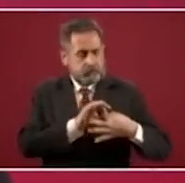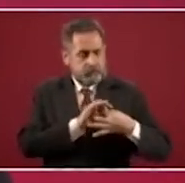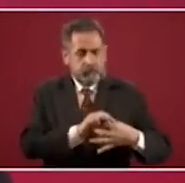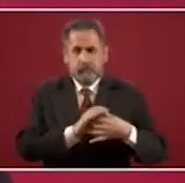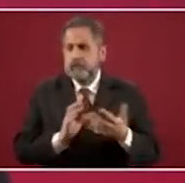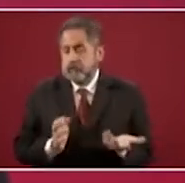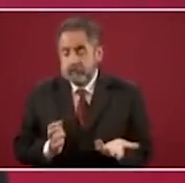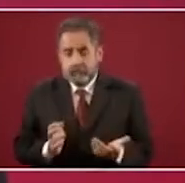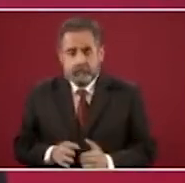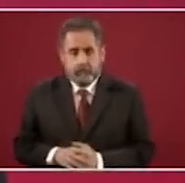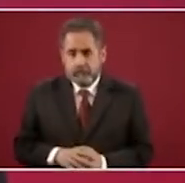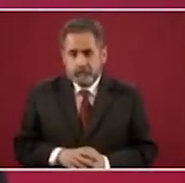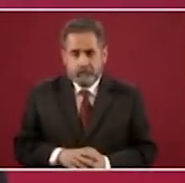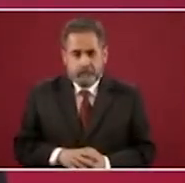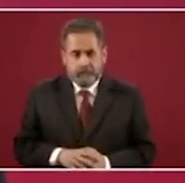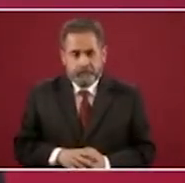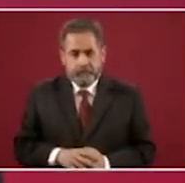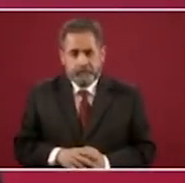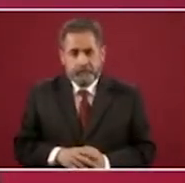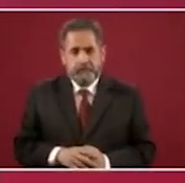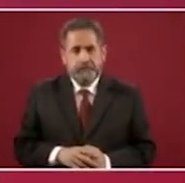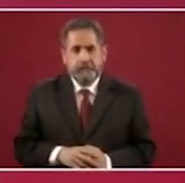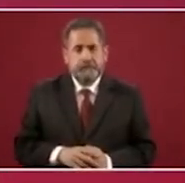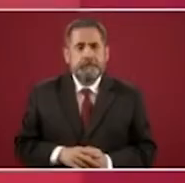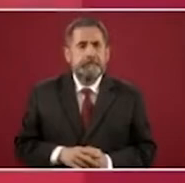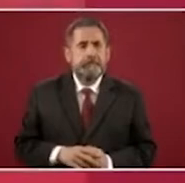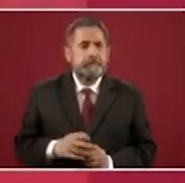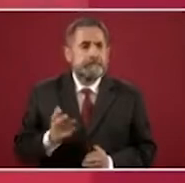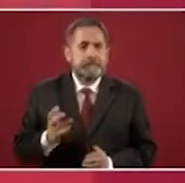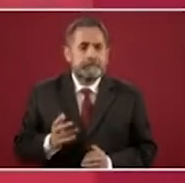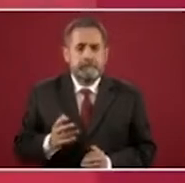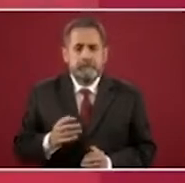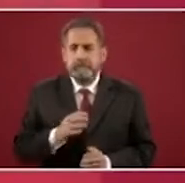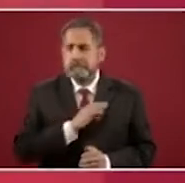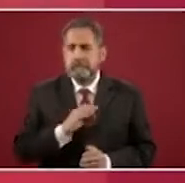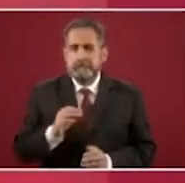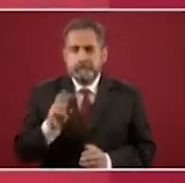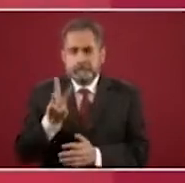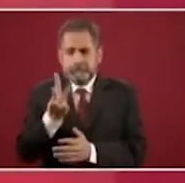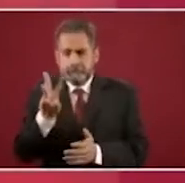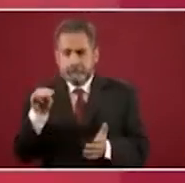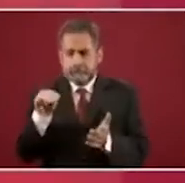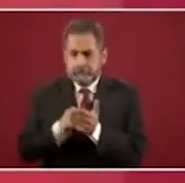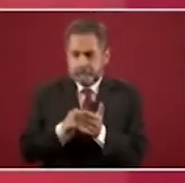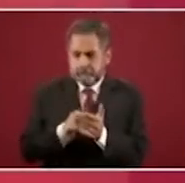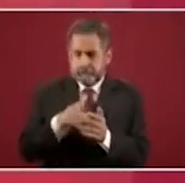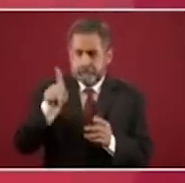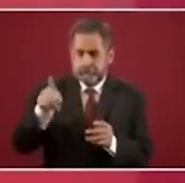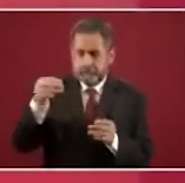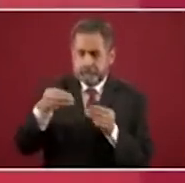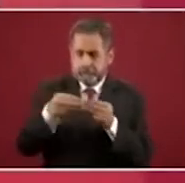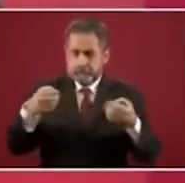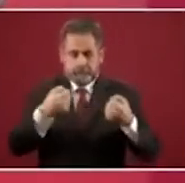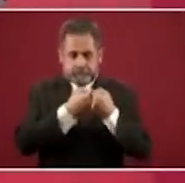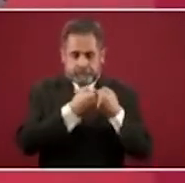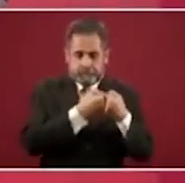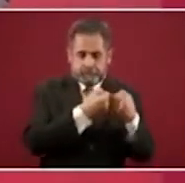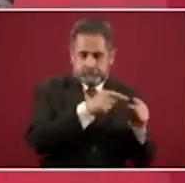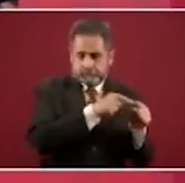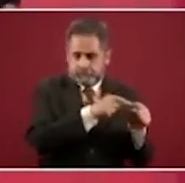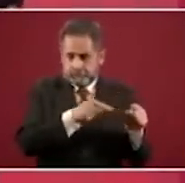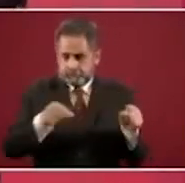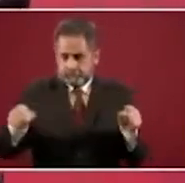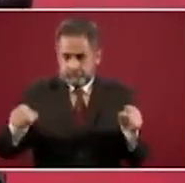tenemos pues más de tres mil kilómetros de frontera nada